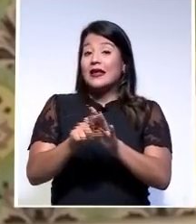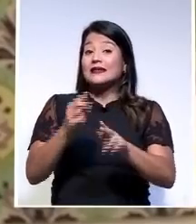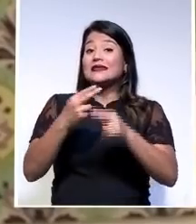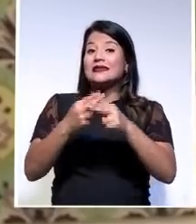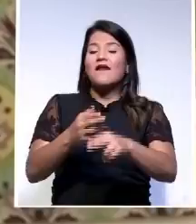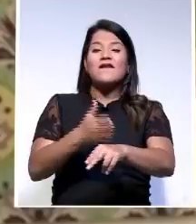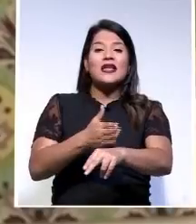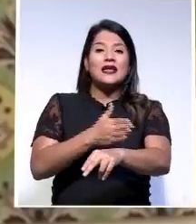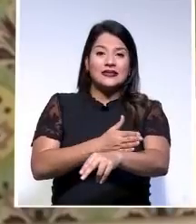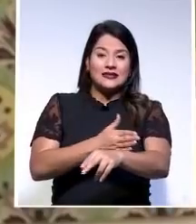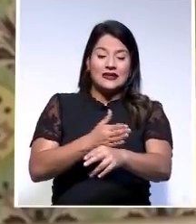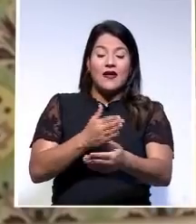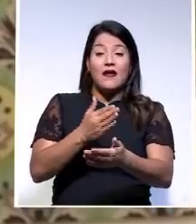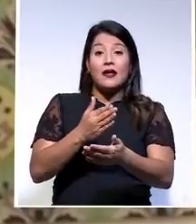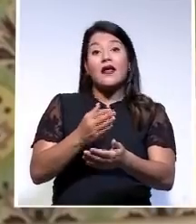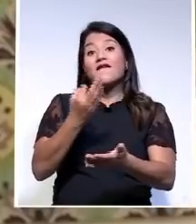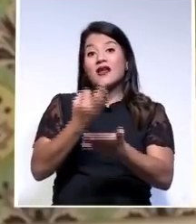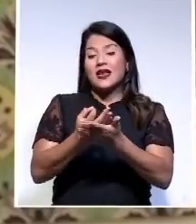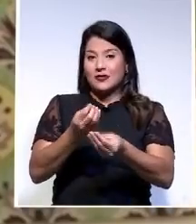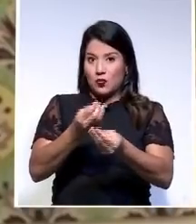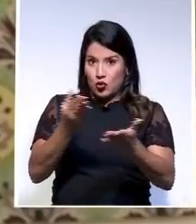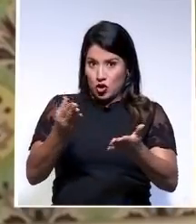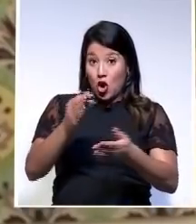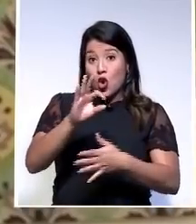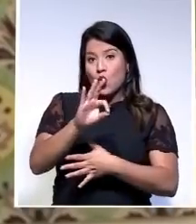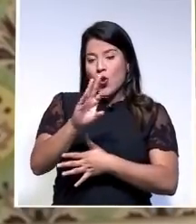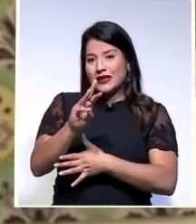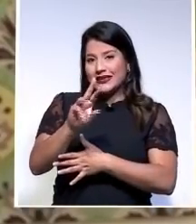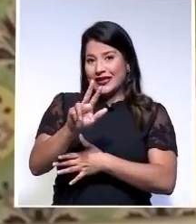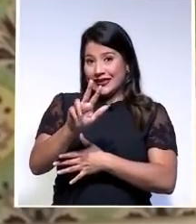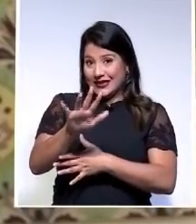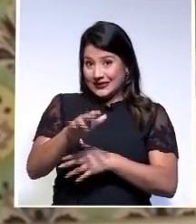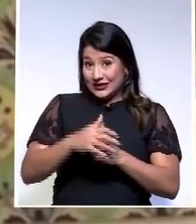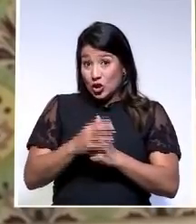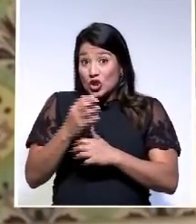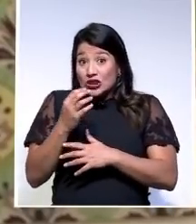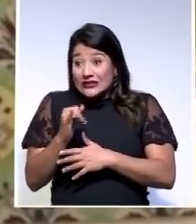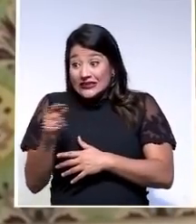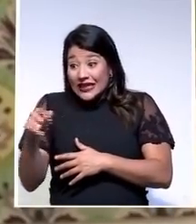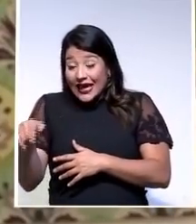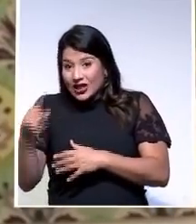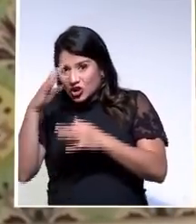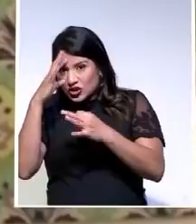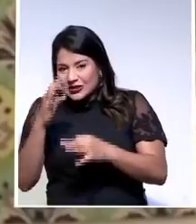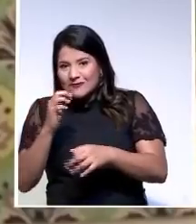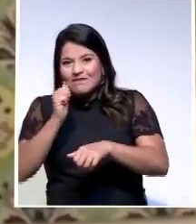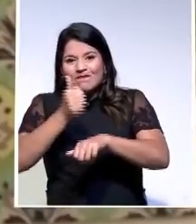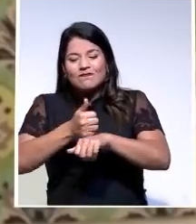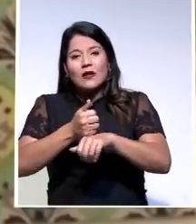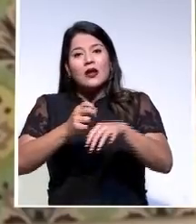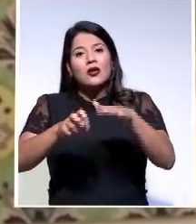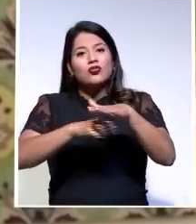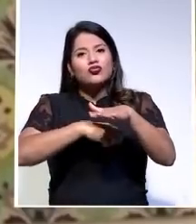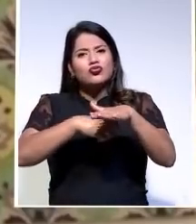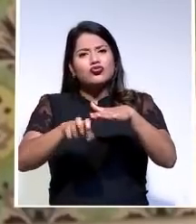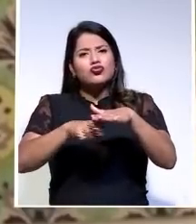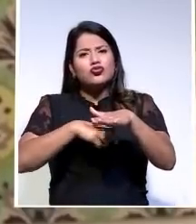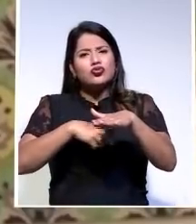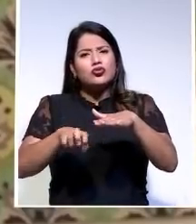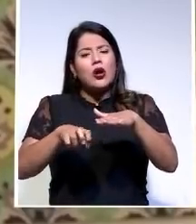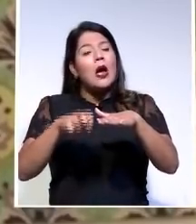Ley 9635, de instalar los equipos y los sistemas tecnológicos que posibiliten la inspección